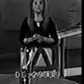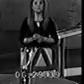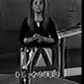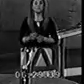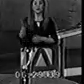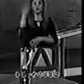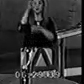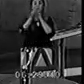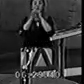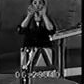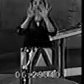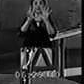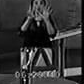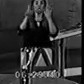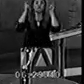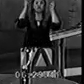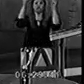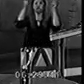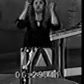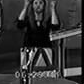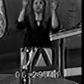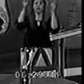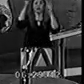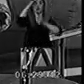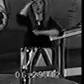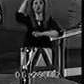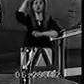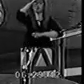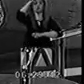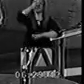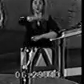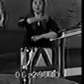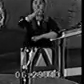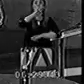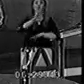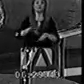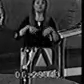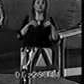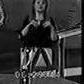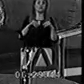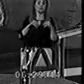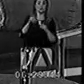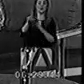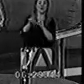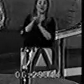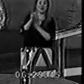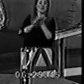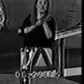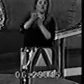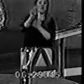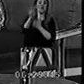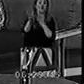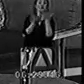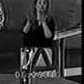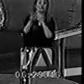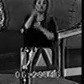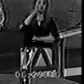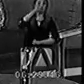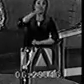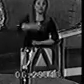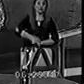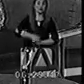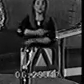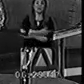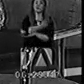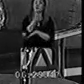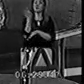hace 8 años una protesta policial y militar en rechazo a la aprobación de la ley de servicio público terminó en un oscuro día para quienes